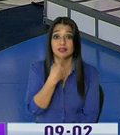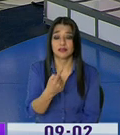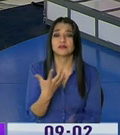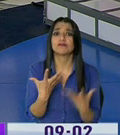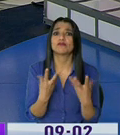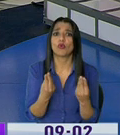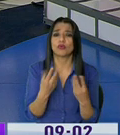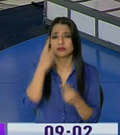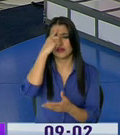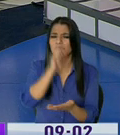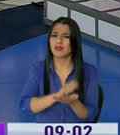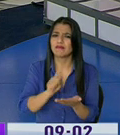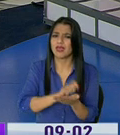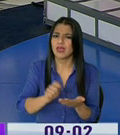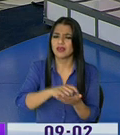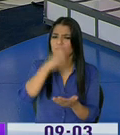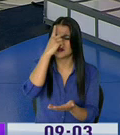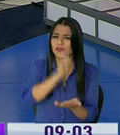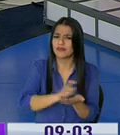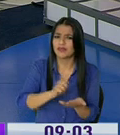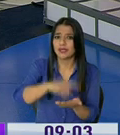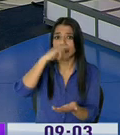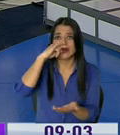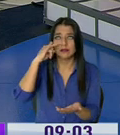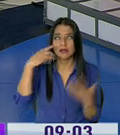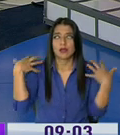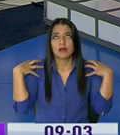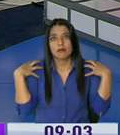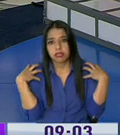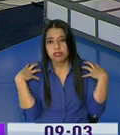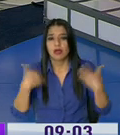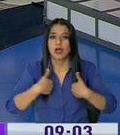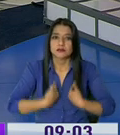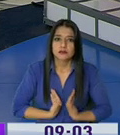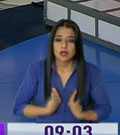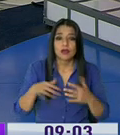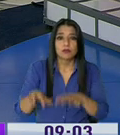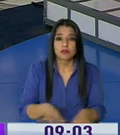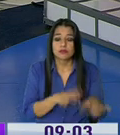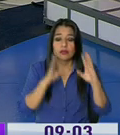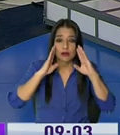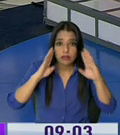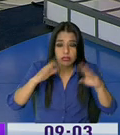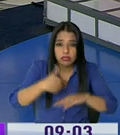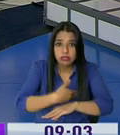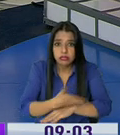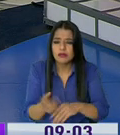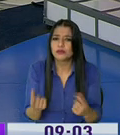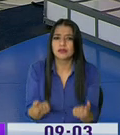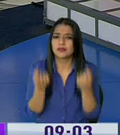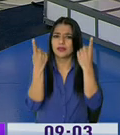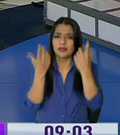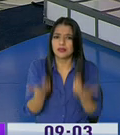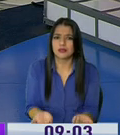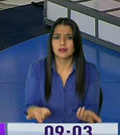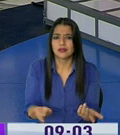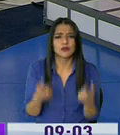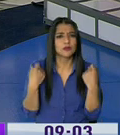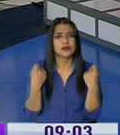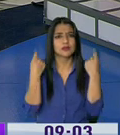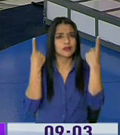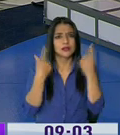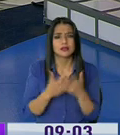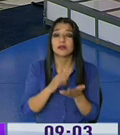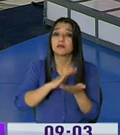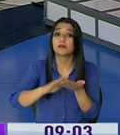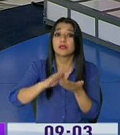montón de deberes que se les está mandando, los pobres niños no tienen descanso. Es que yo no sé qué parte no se entiende de lo que han dicho. Yo, con todo